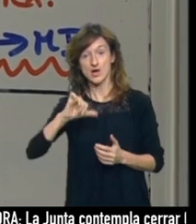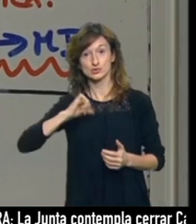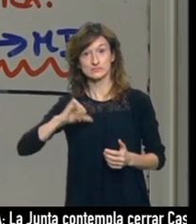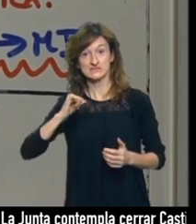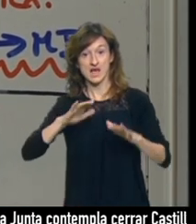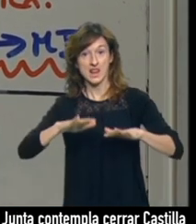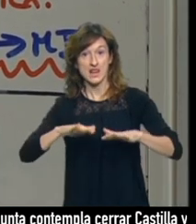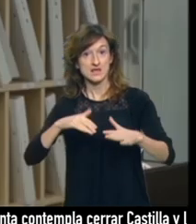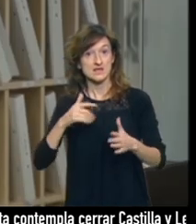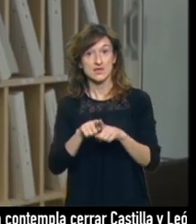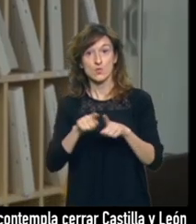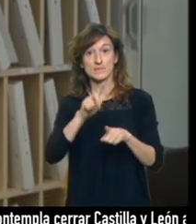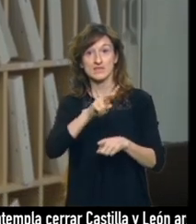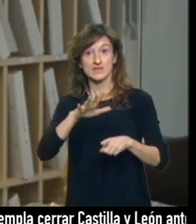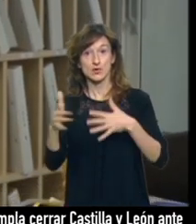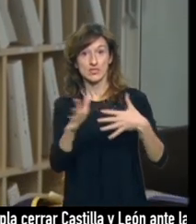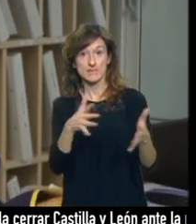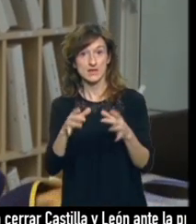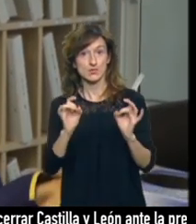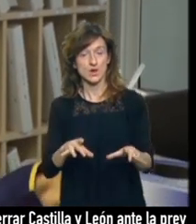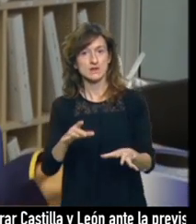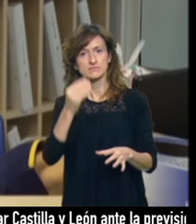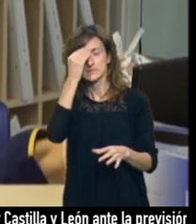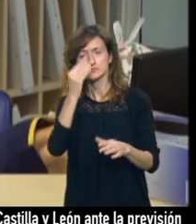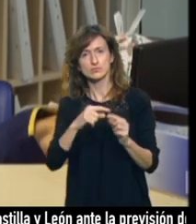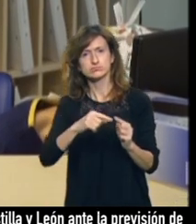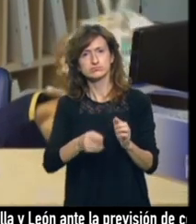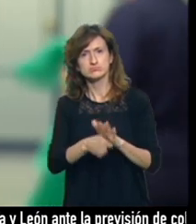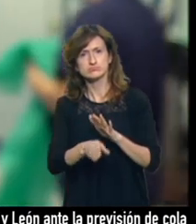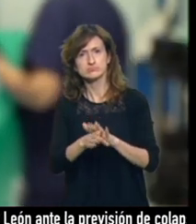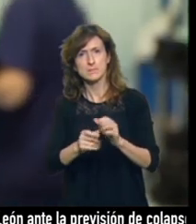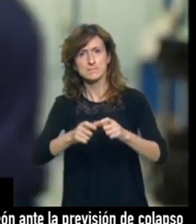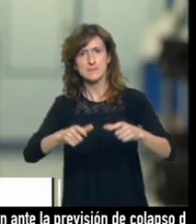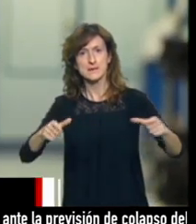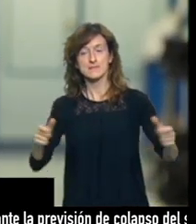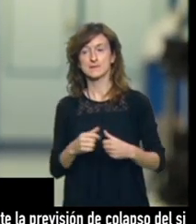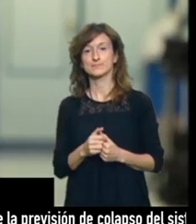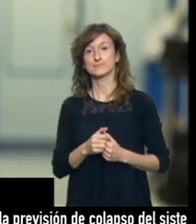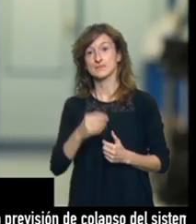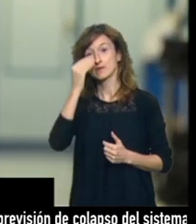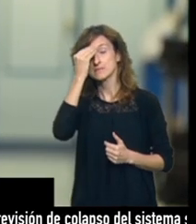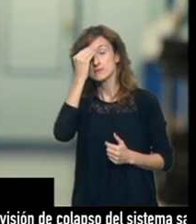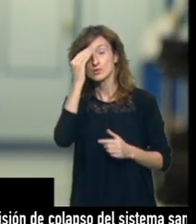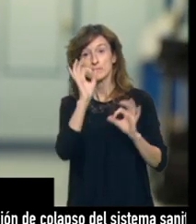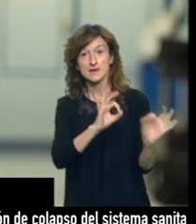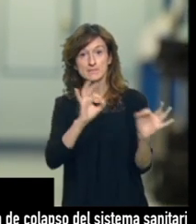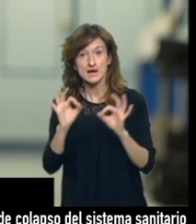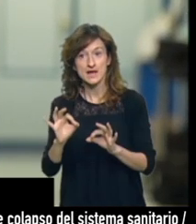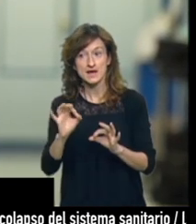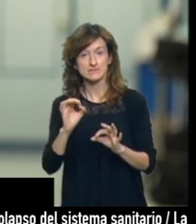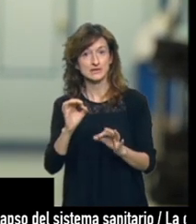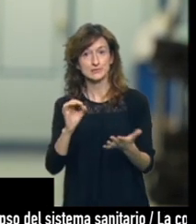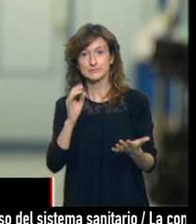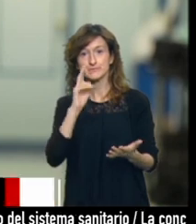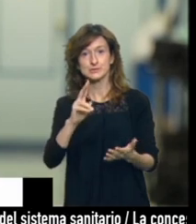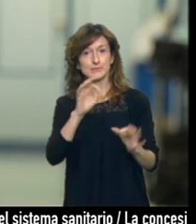a la del 25 de marzo. Todo apunta que va a seguir creciendo. Nos intentamos preparar para algo que no creo que podamos estar